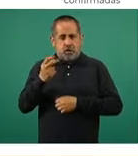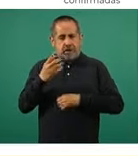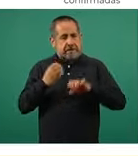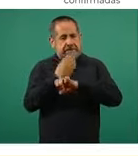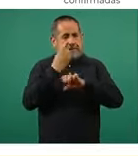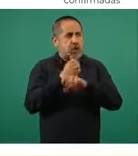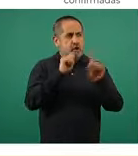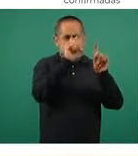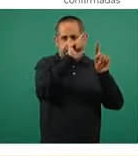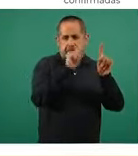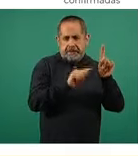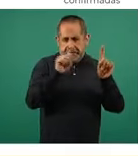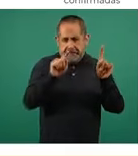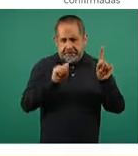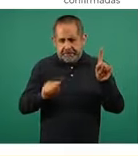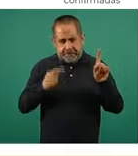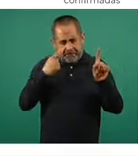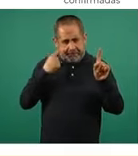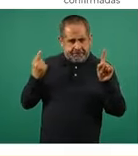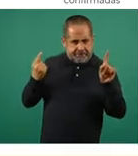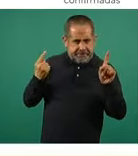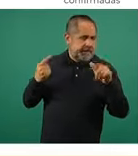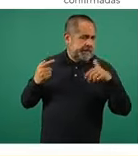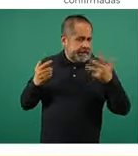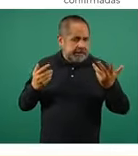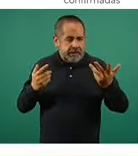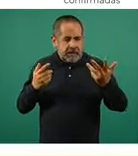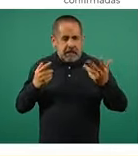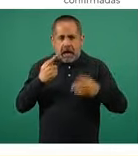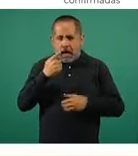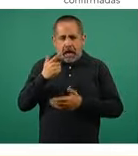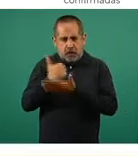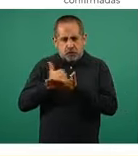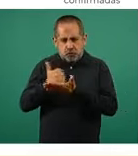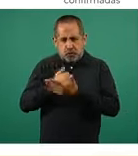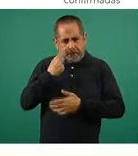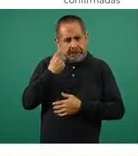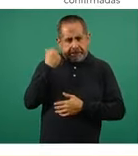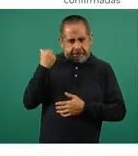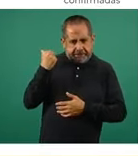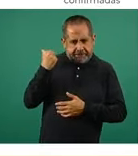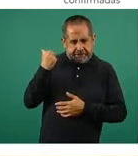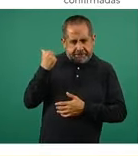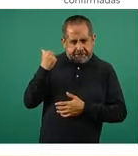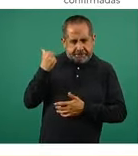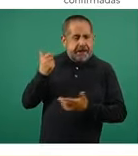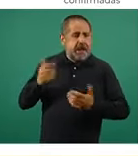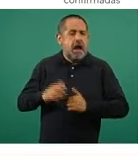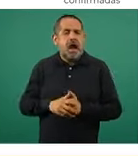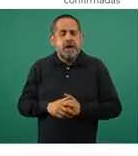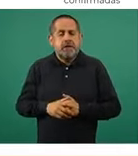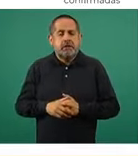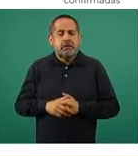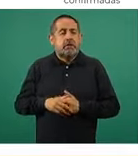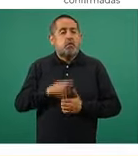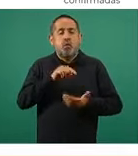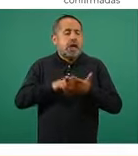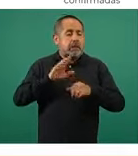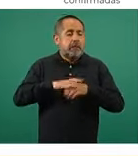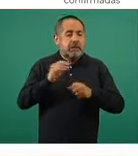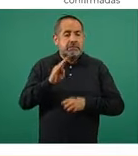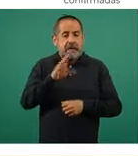federativas. Ustedes las pueden identificar porque están mapeadas en color azul y se encuentran distribuidas principalmente en Baja